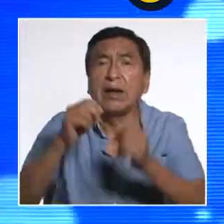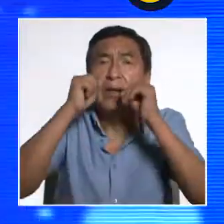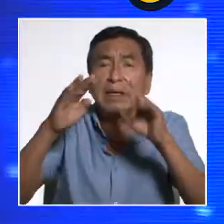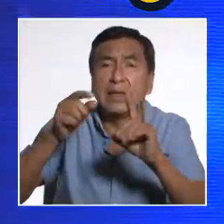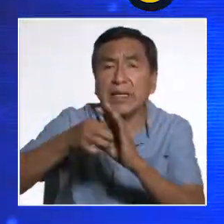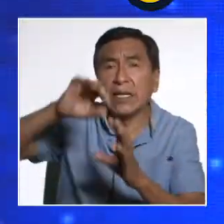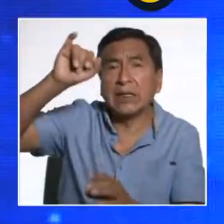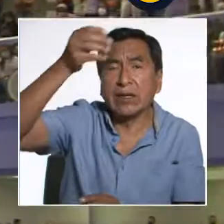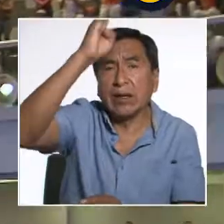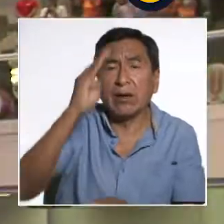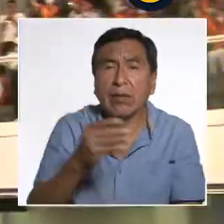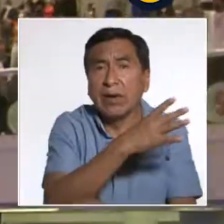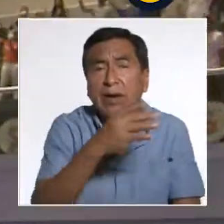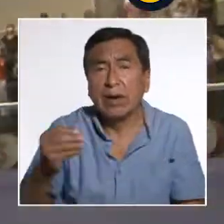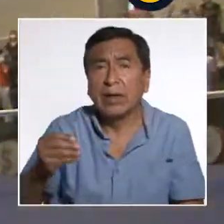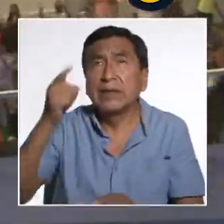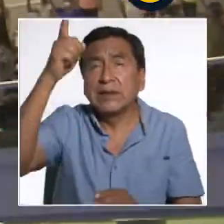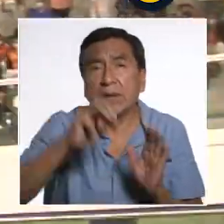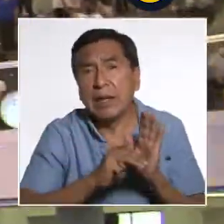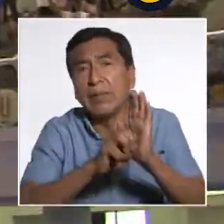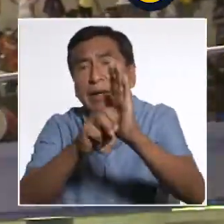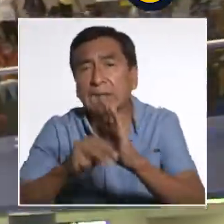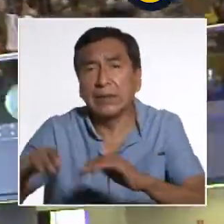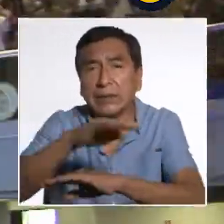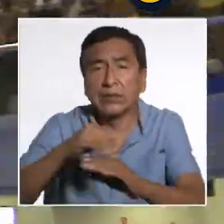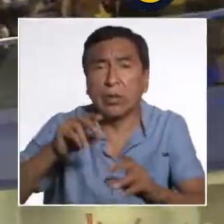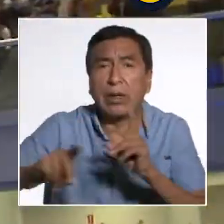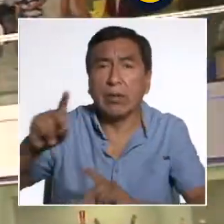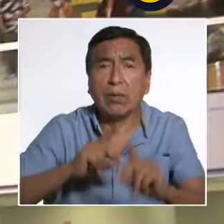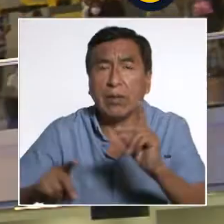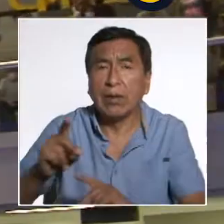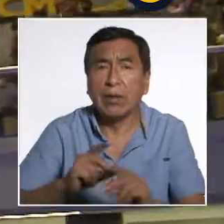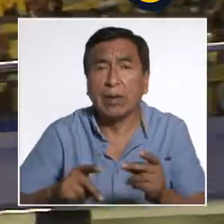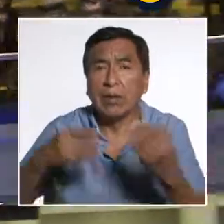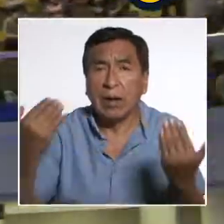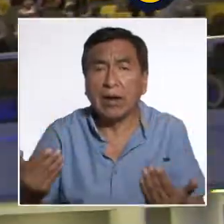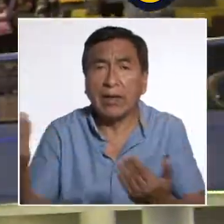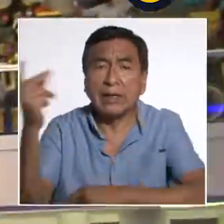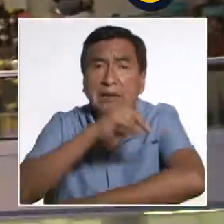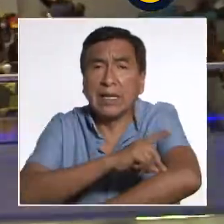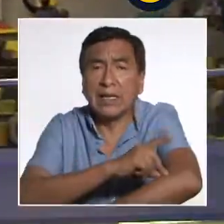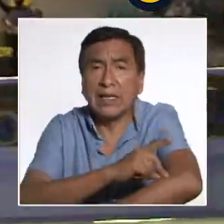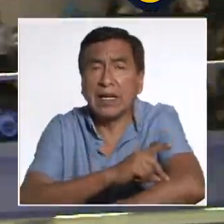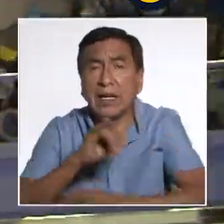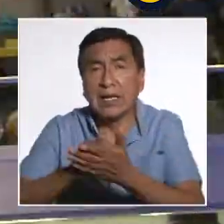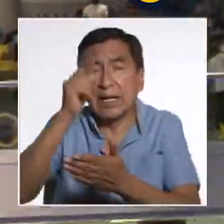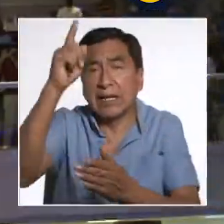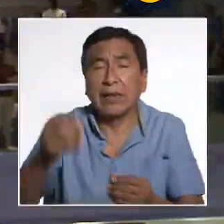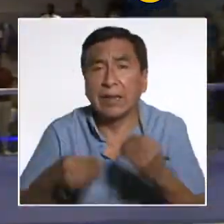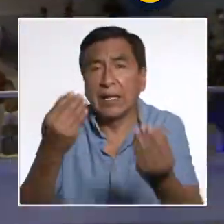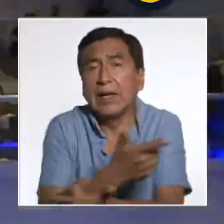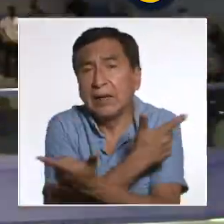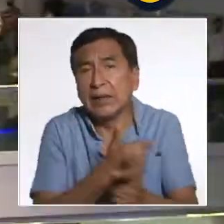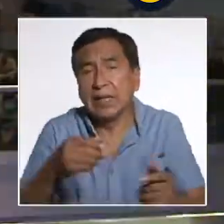Jehová empezó a manifestarse, porque el pueblo marchó por 6 días y los de Jericó